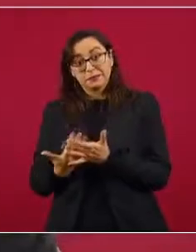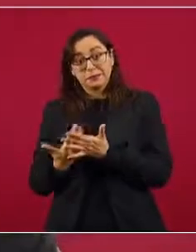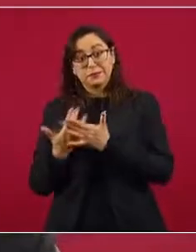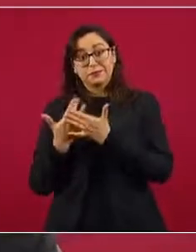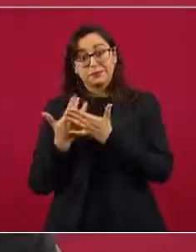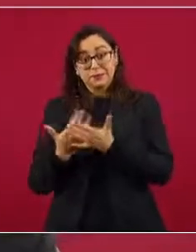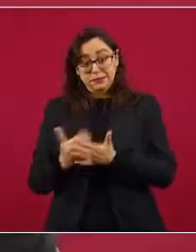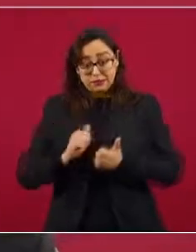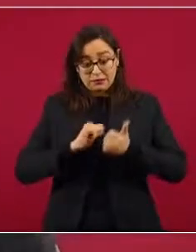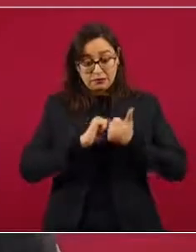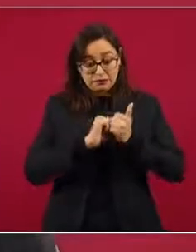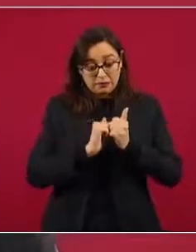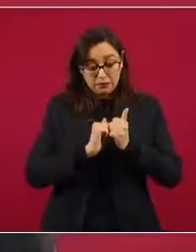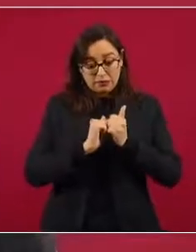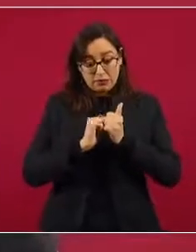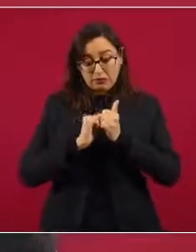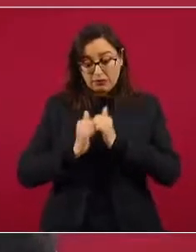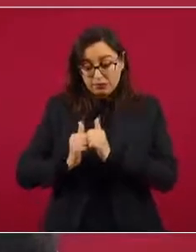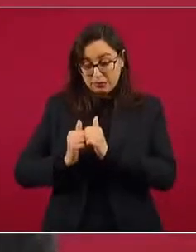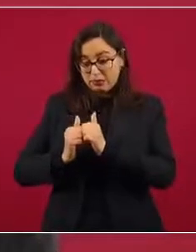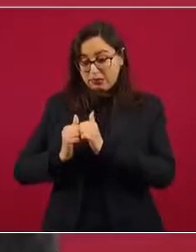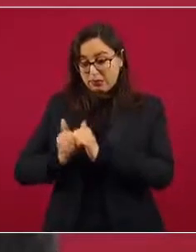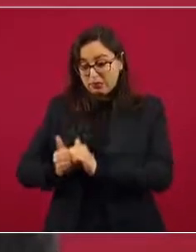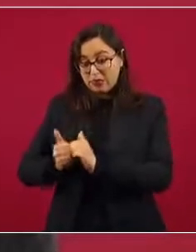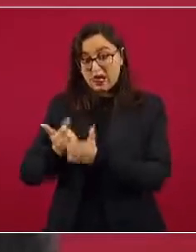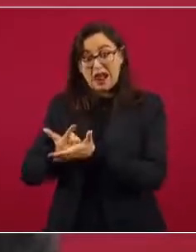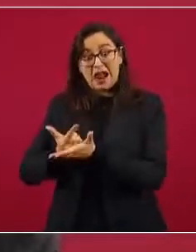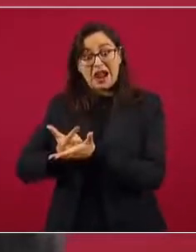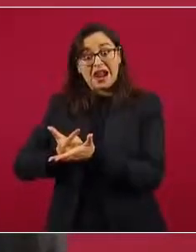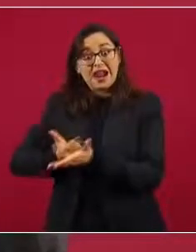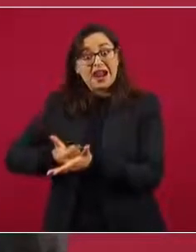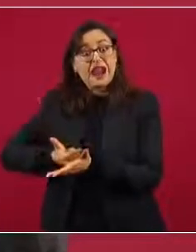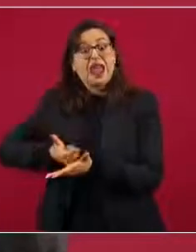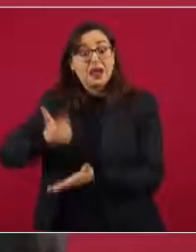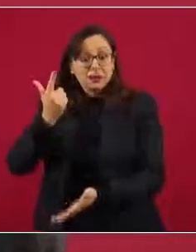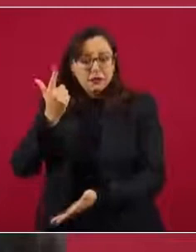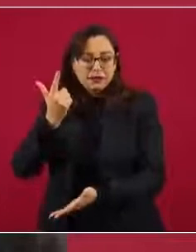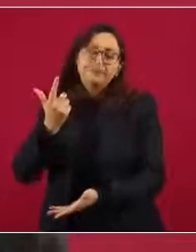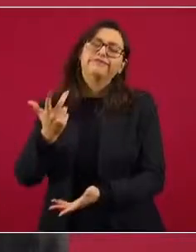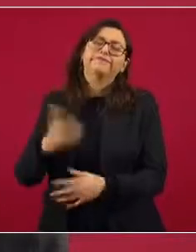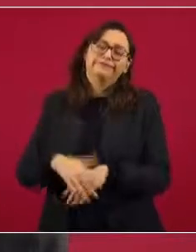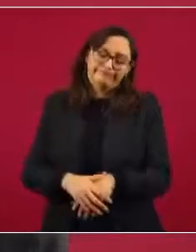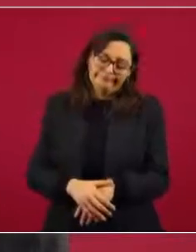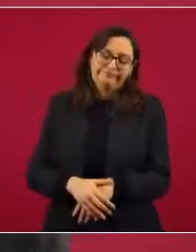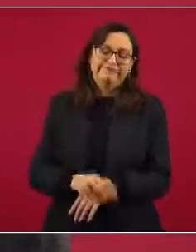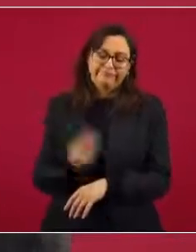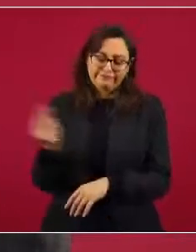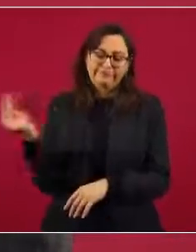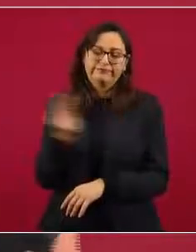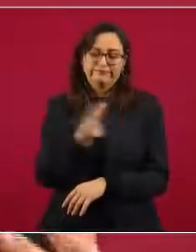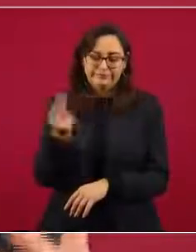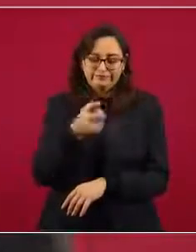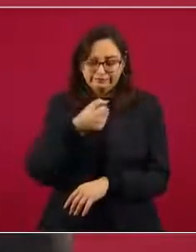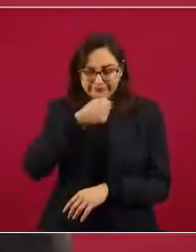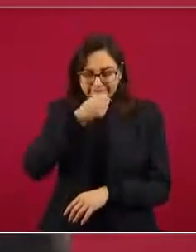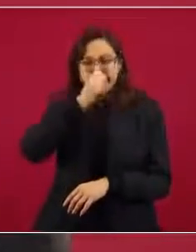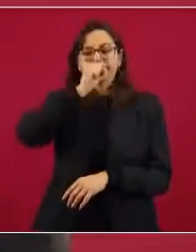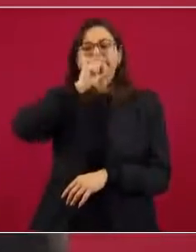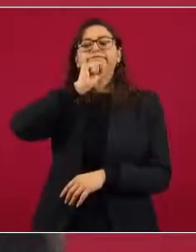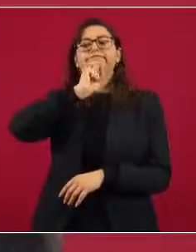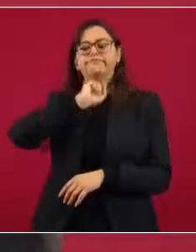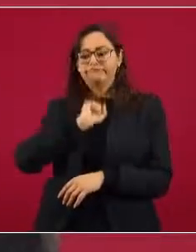más probable que lleguen en una condición crítica y entonces terminarán siendo intubadas cuando hay